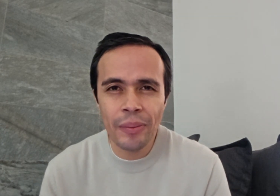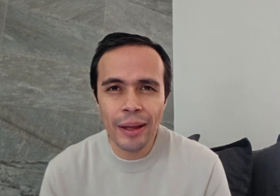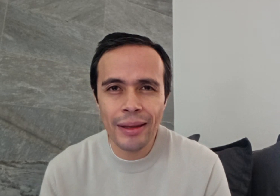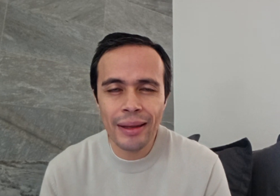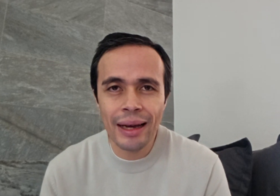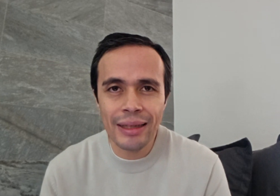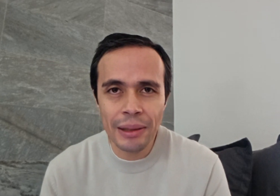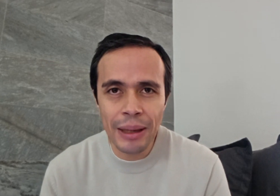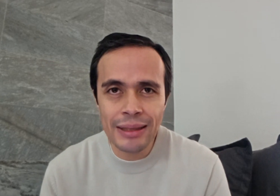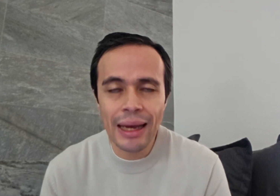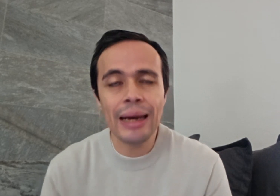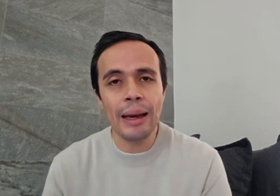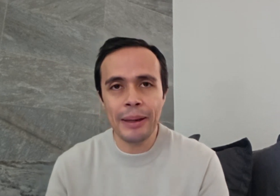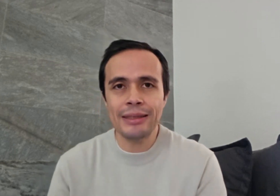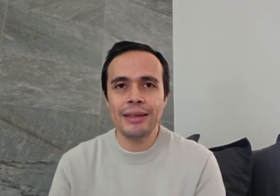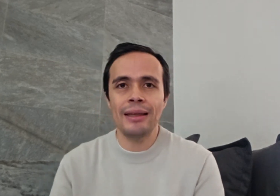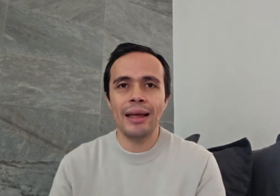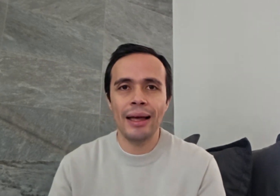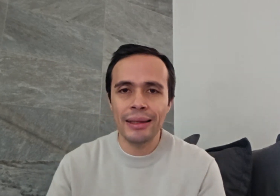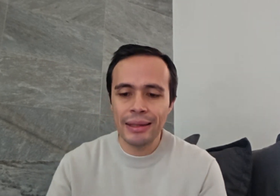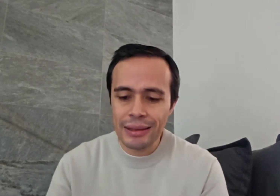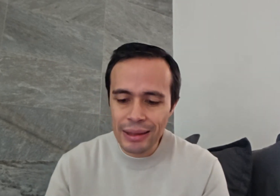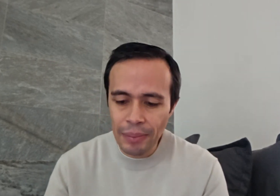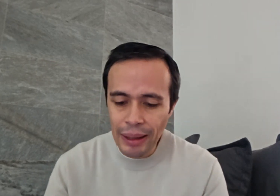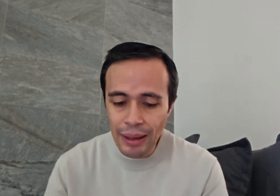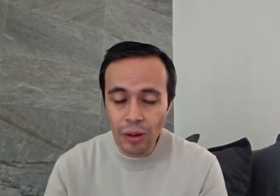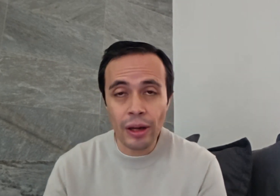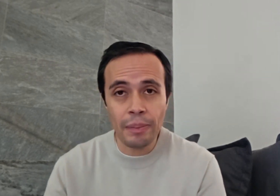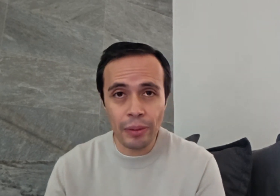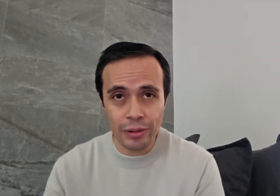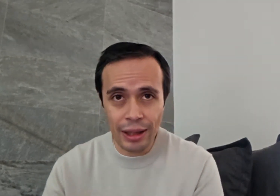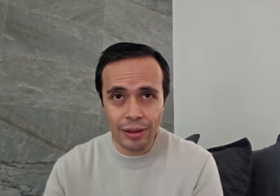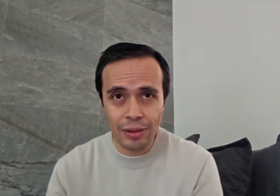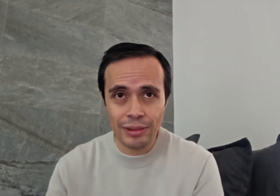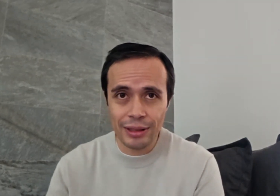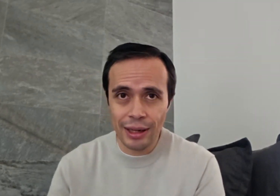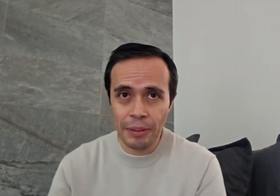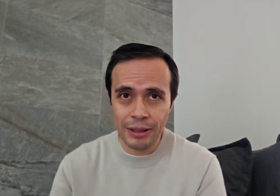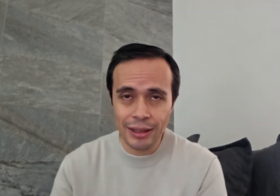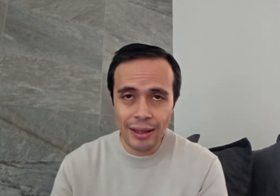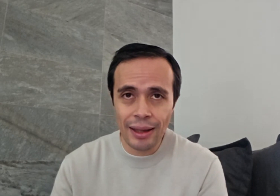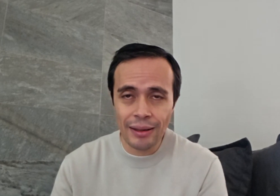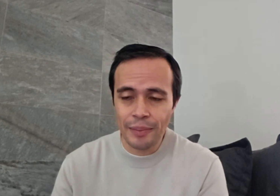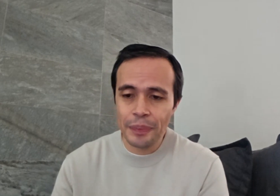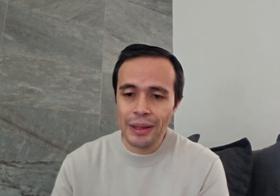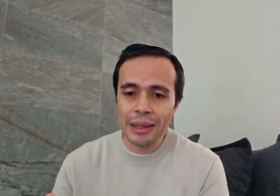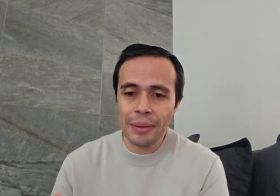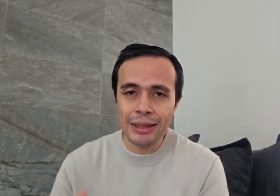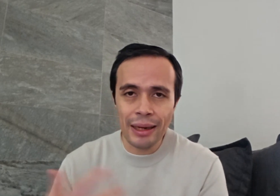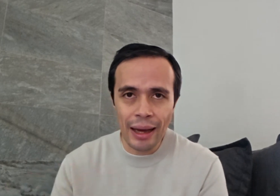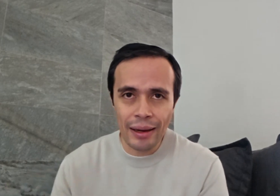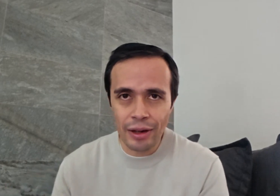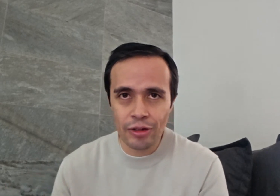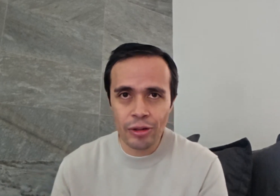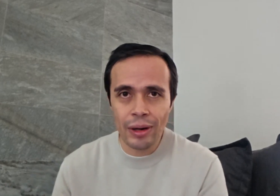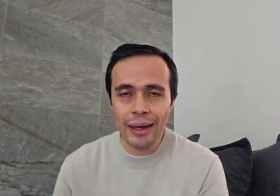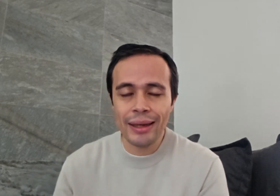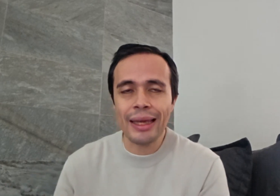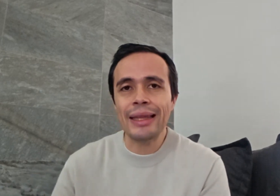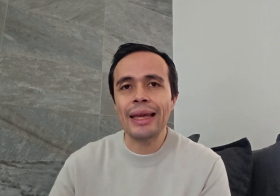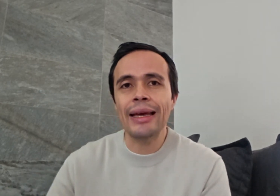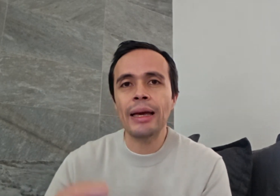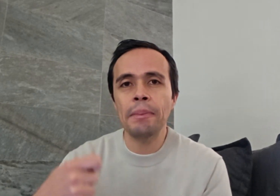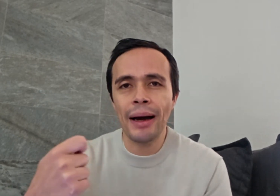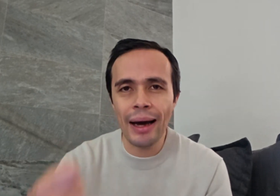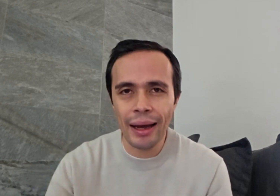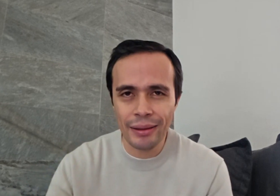del Medio Ambiente, Alicia Bárcena, la presidenta de México, y por cierto, dice la presidenta, se va a sanear el río Sonora